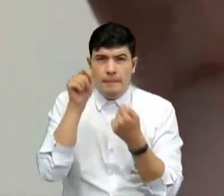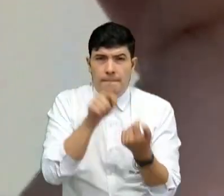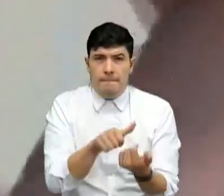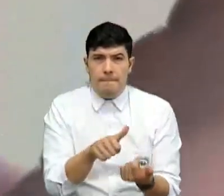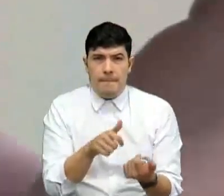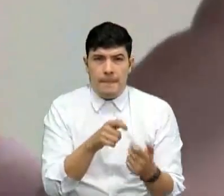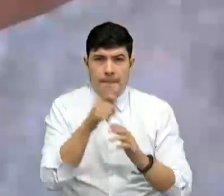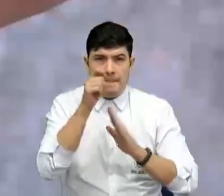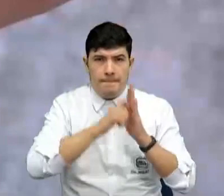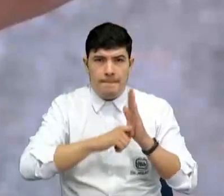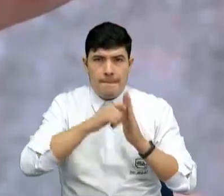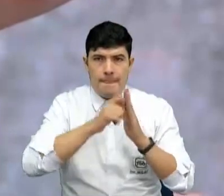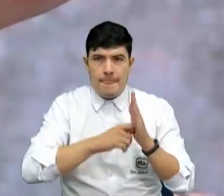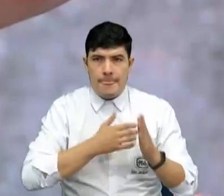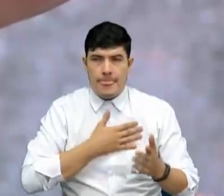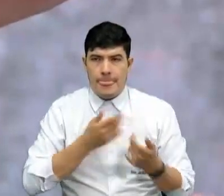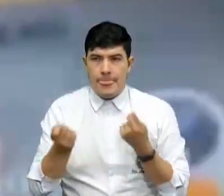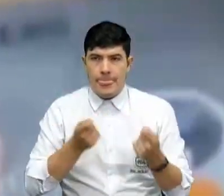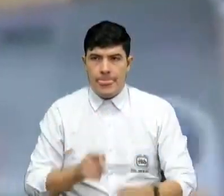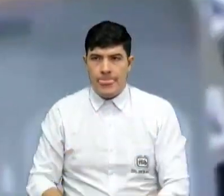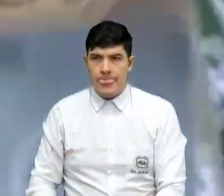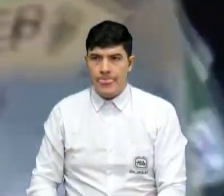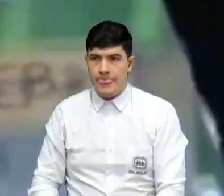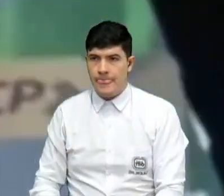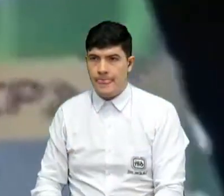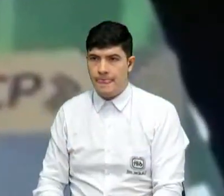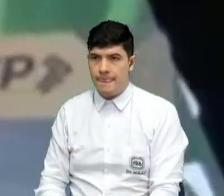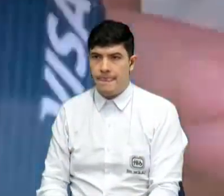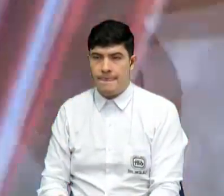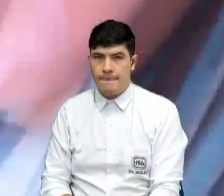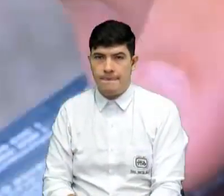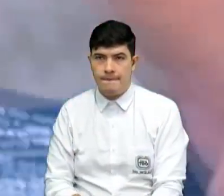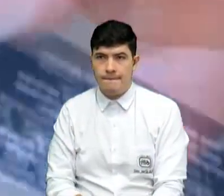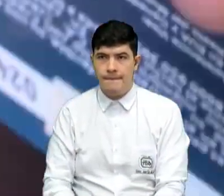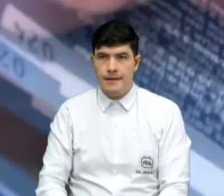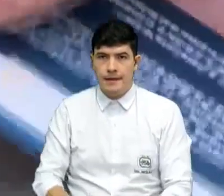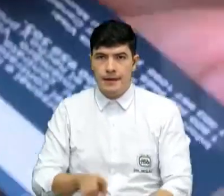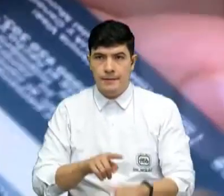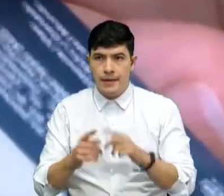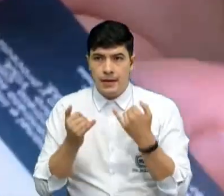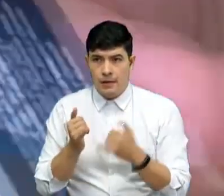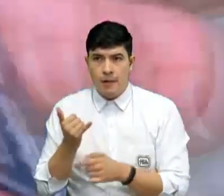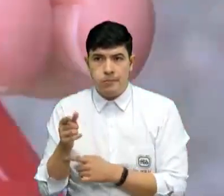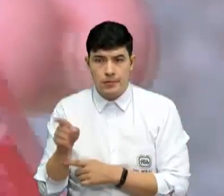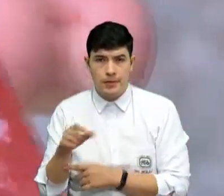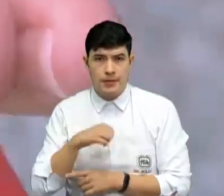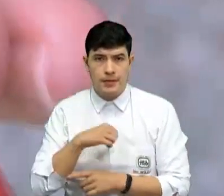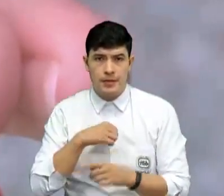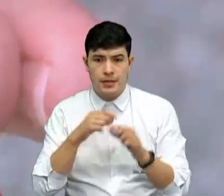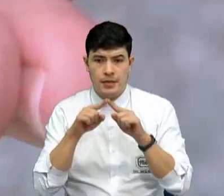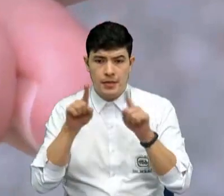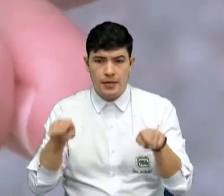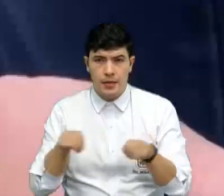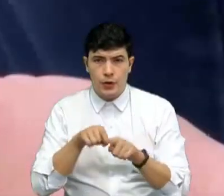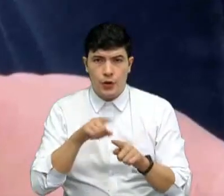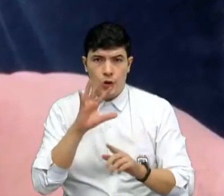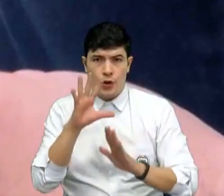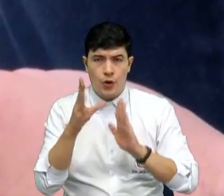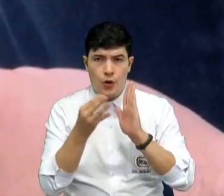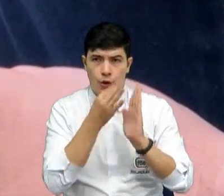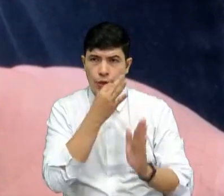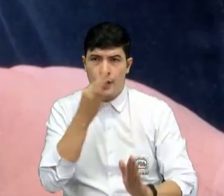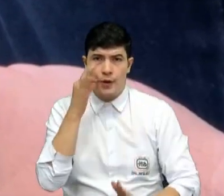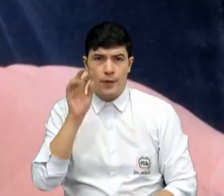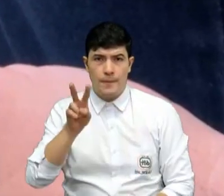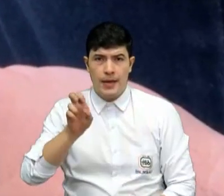tarjetas de crédito. Las tarjetas de crédito cuentan con un número generalmente al respaldo denominado código de verificación, que sirve